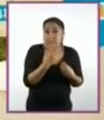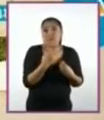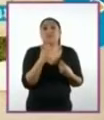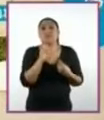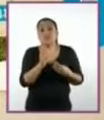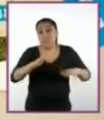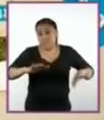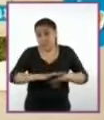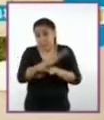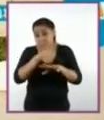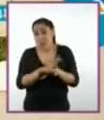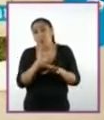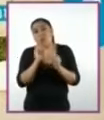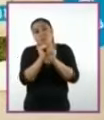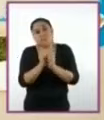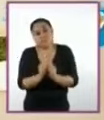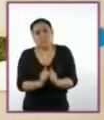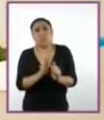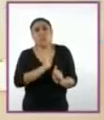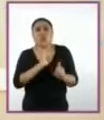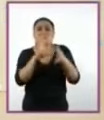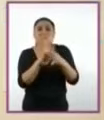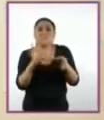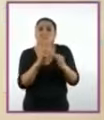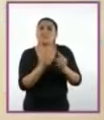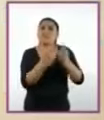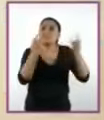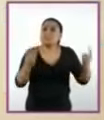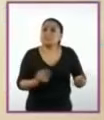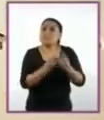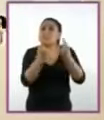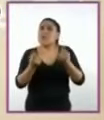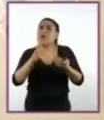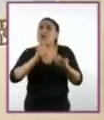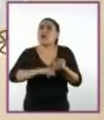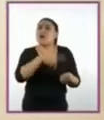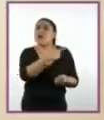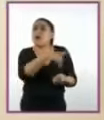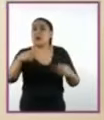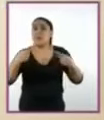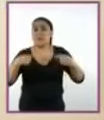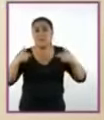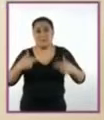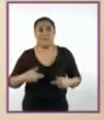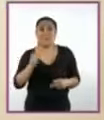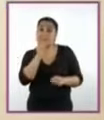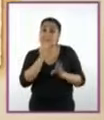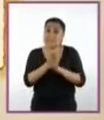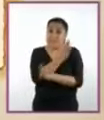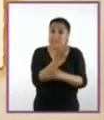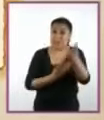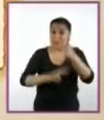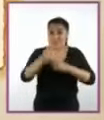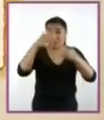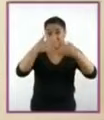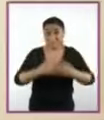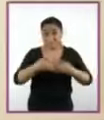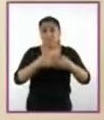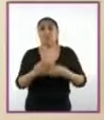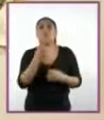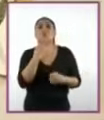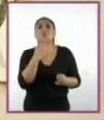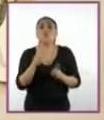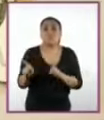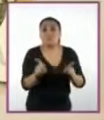cambio y permanencia, podemos contar nuestra historia y la de la humanidad. Antes de la Revolución Industrial, se utilizaban